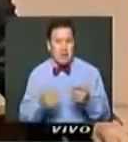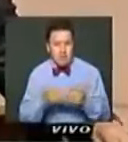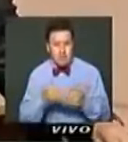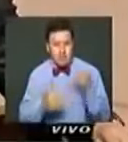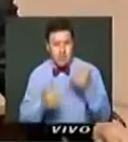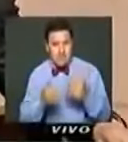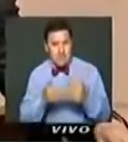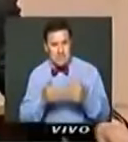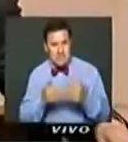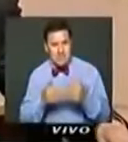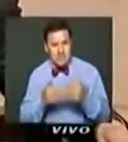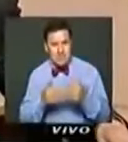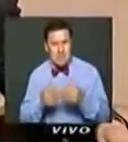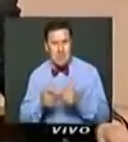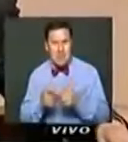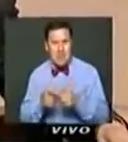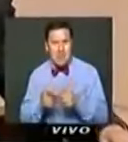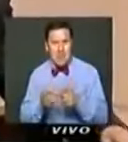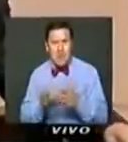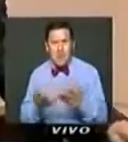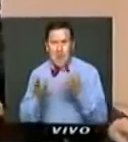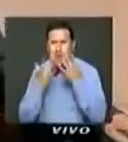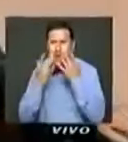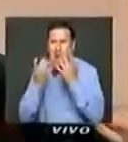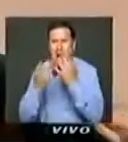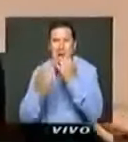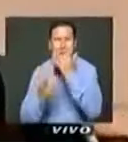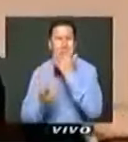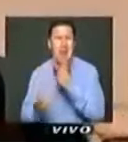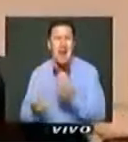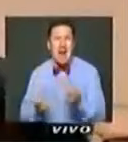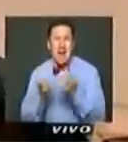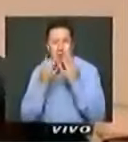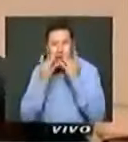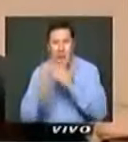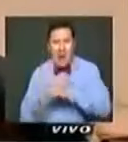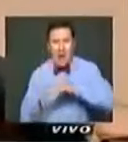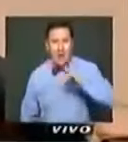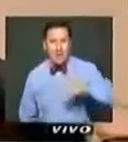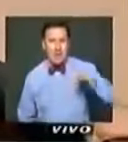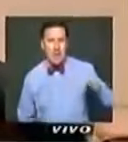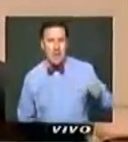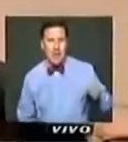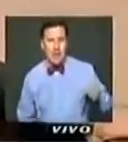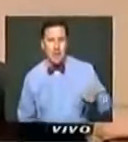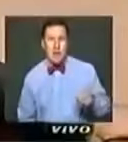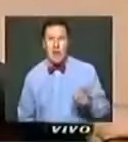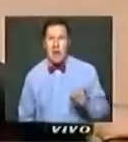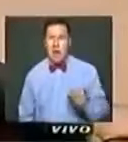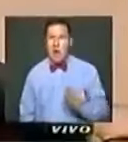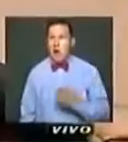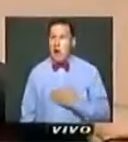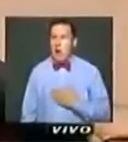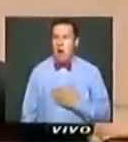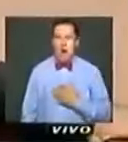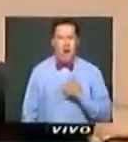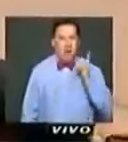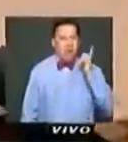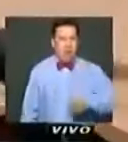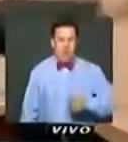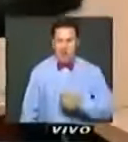entonces hubo una cantidad de cosas graves en Antioquia. Se impuso el poder paramilitar allá,